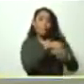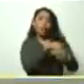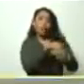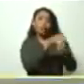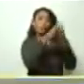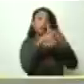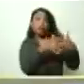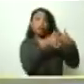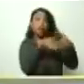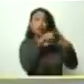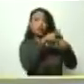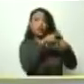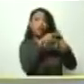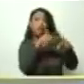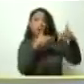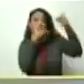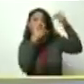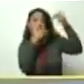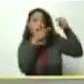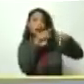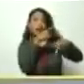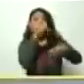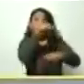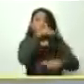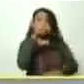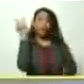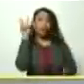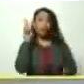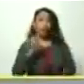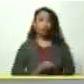y terrorista que ha habido en Venezuela.